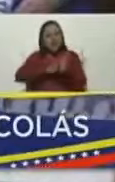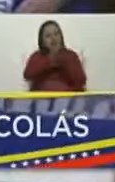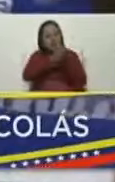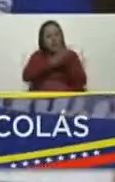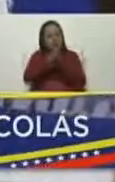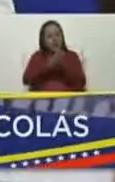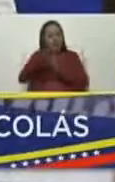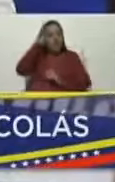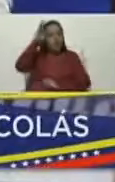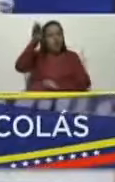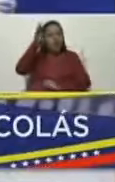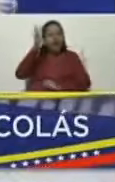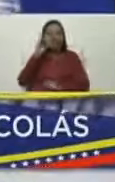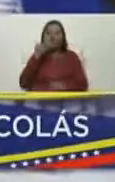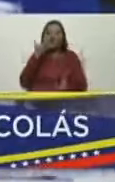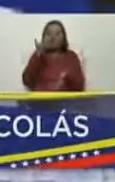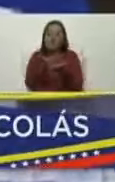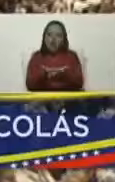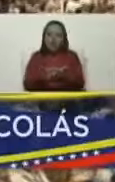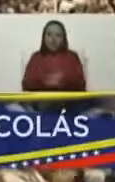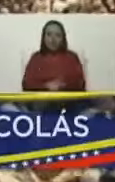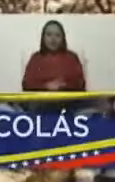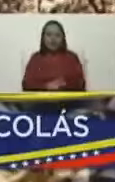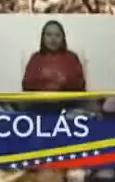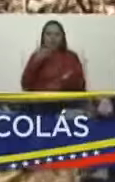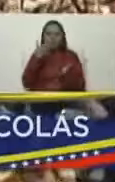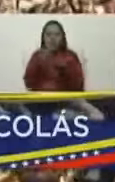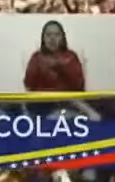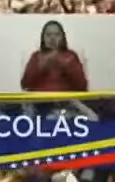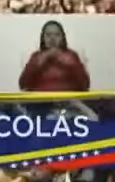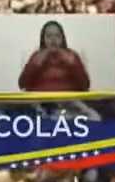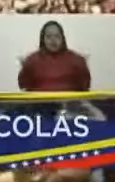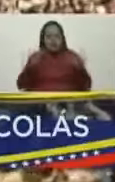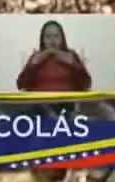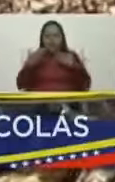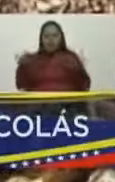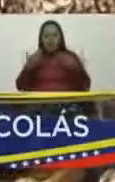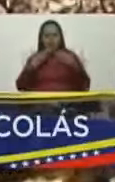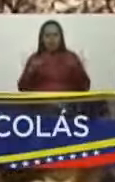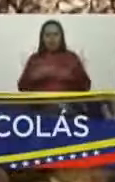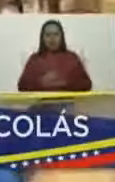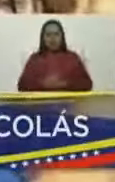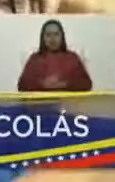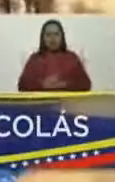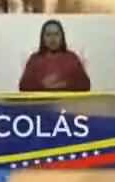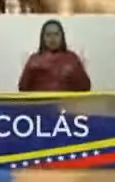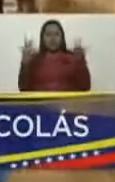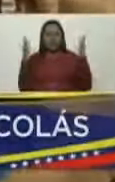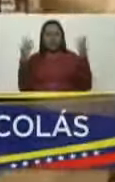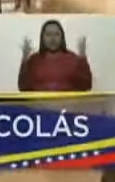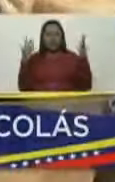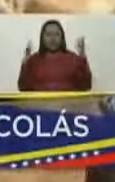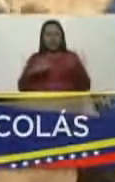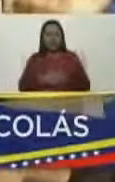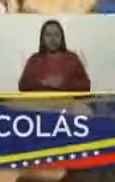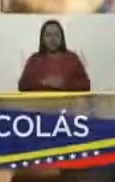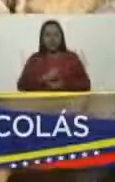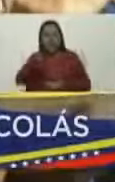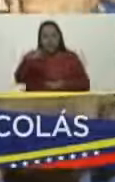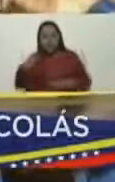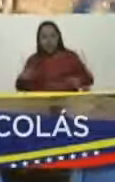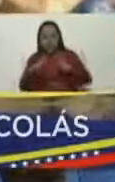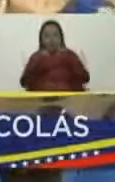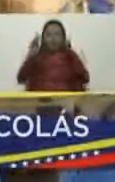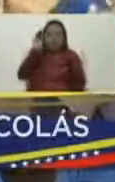emprendimientos y del futuro. Muchas gracias. Gracias. Gracias. ¡Nos vemos pronto!